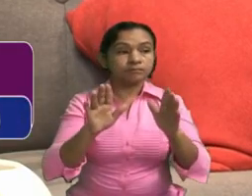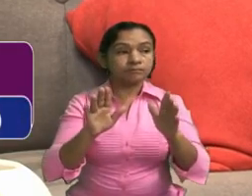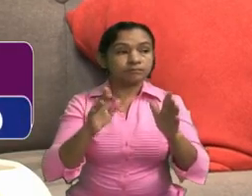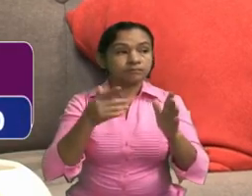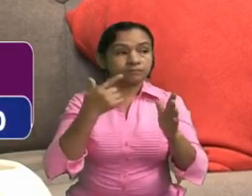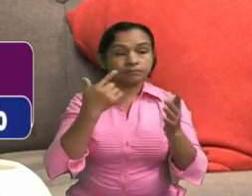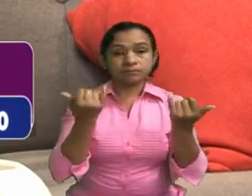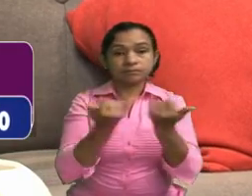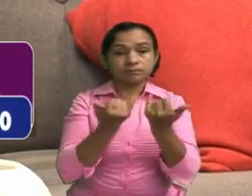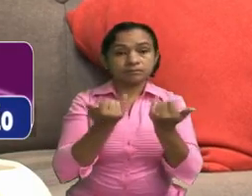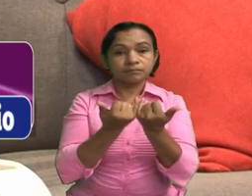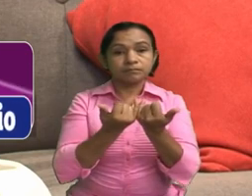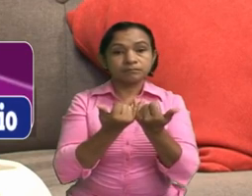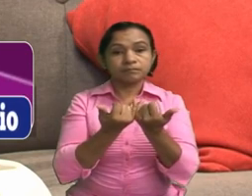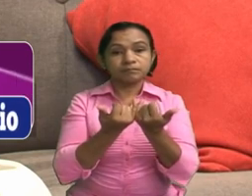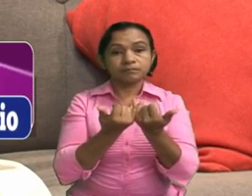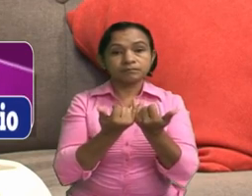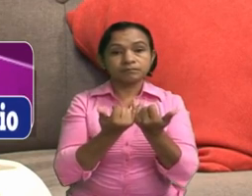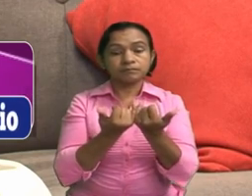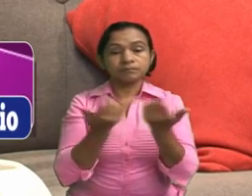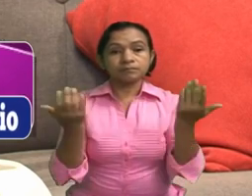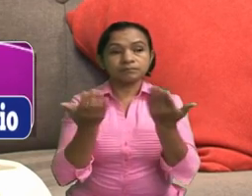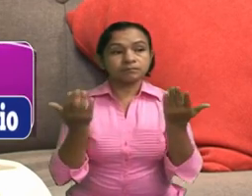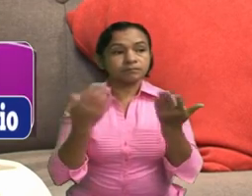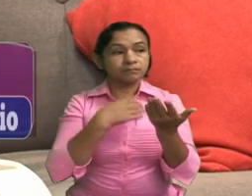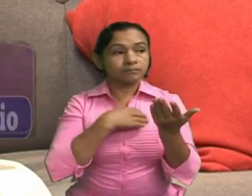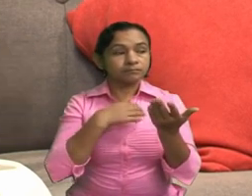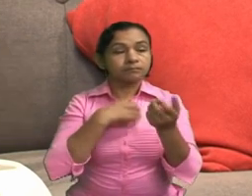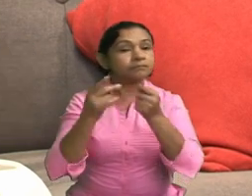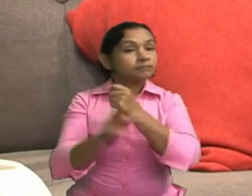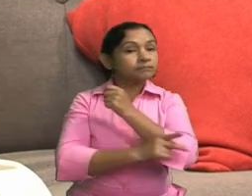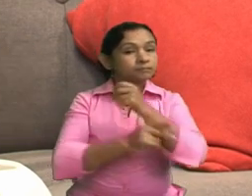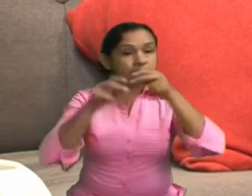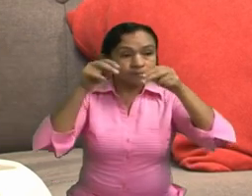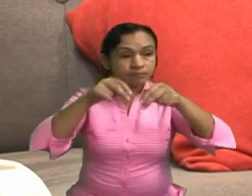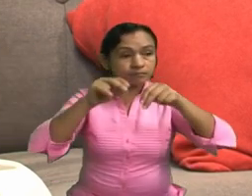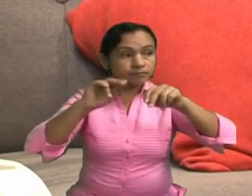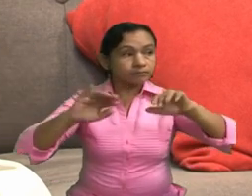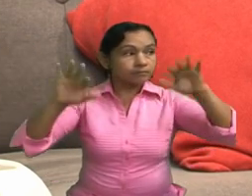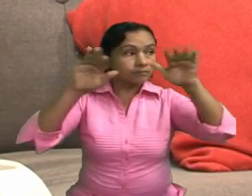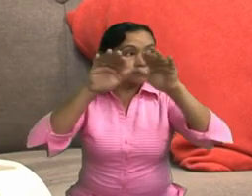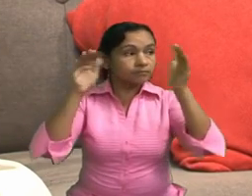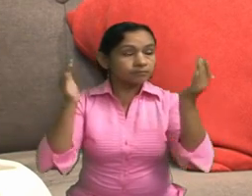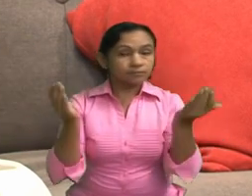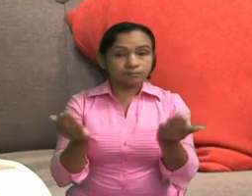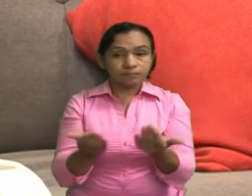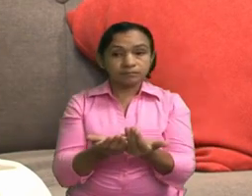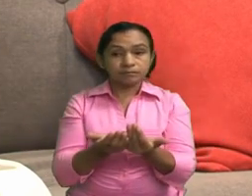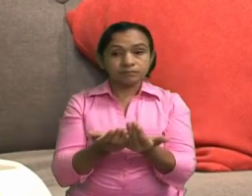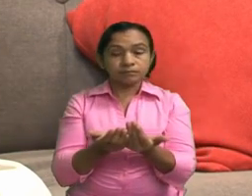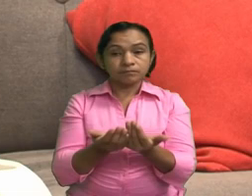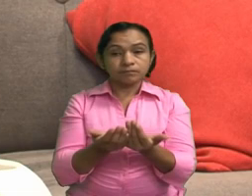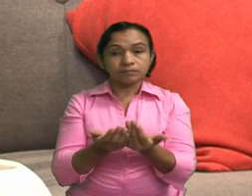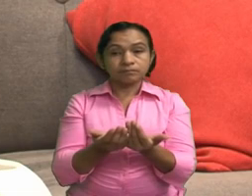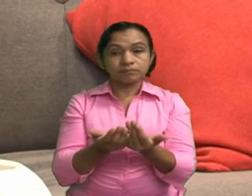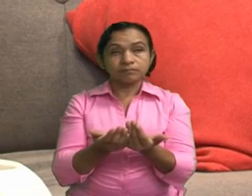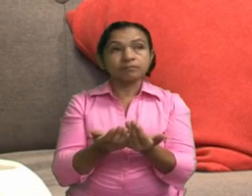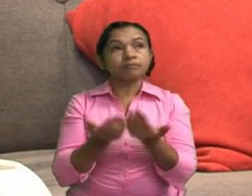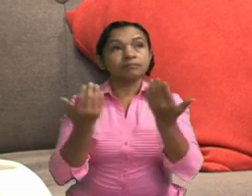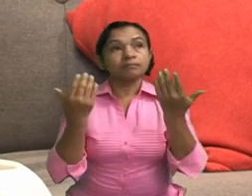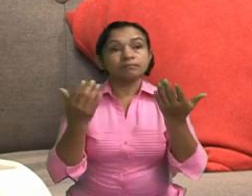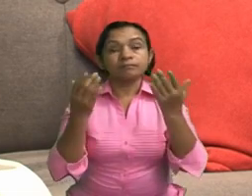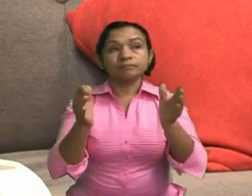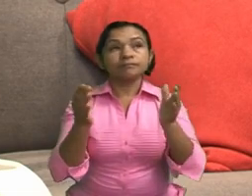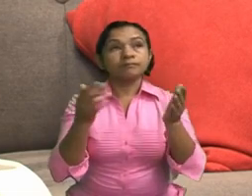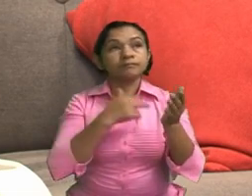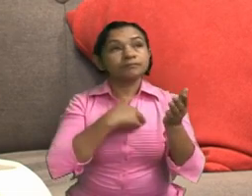reconoce como una biosfera, ¿verdad?, como un patrimonio natural a nivel mundial. Entonces, en principio,